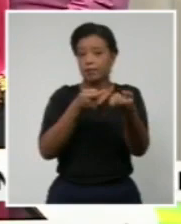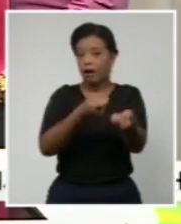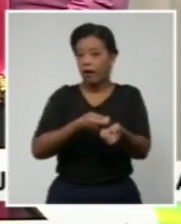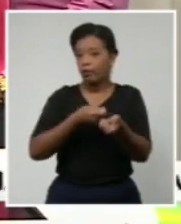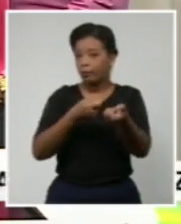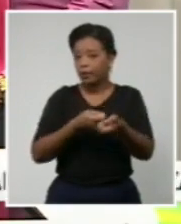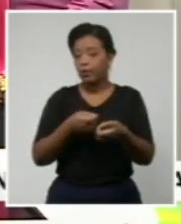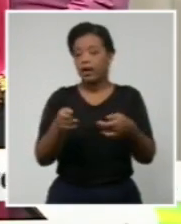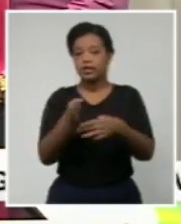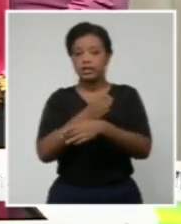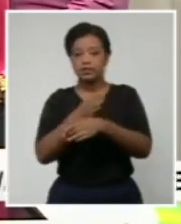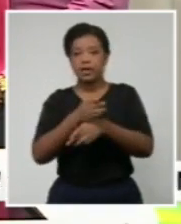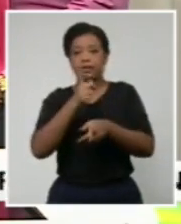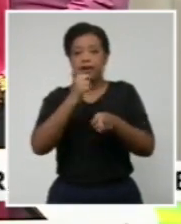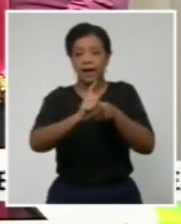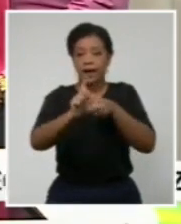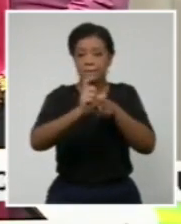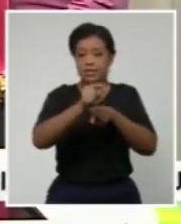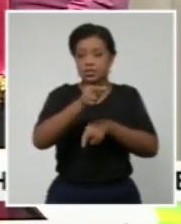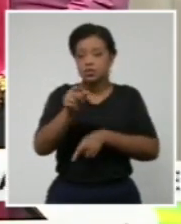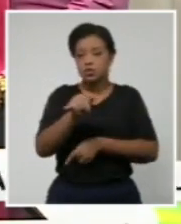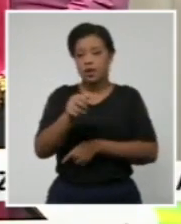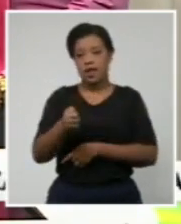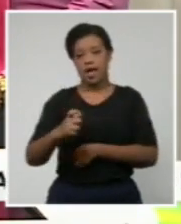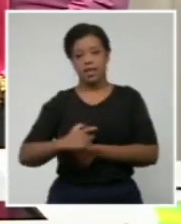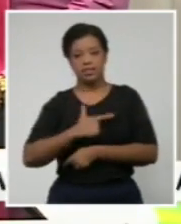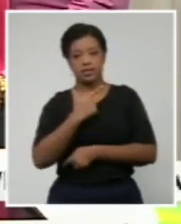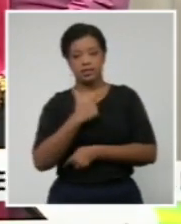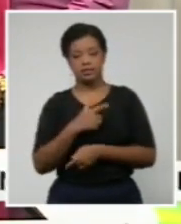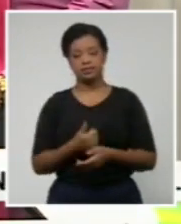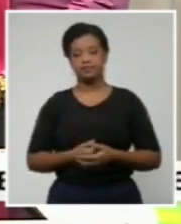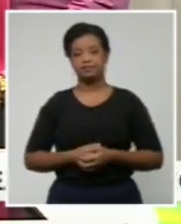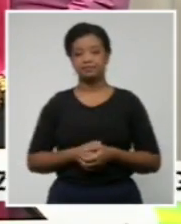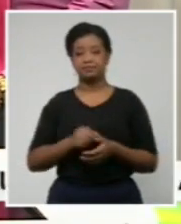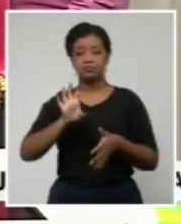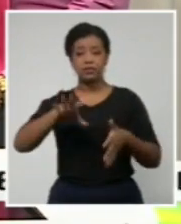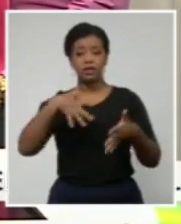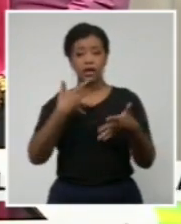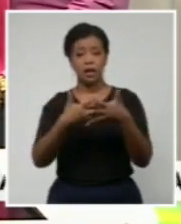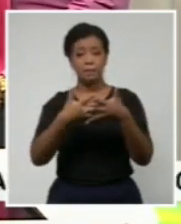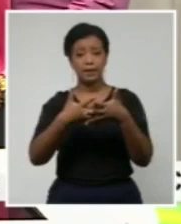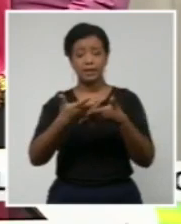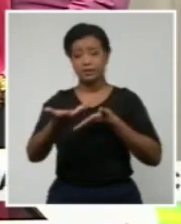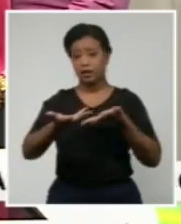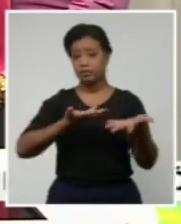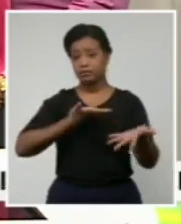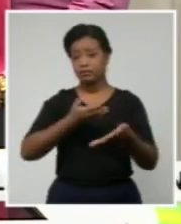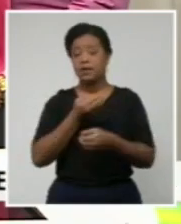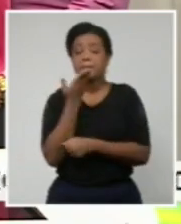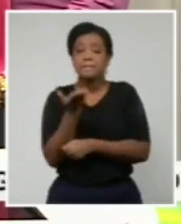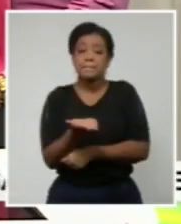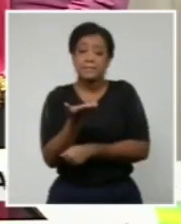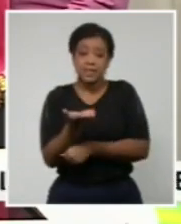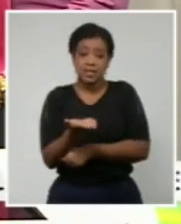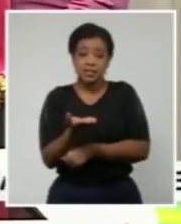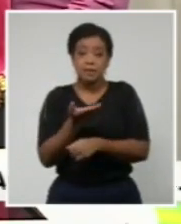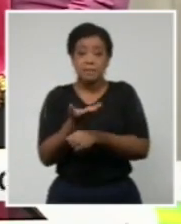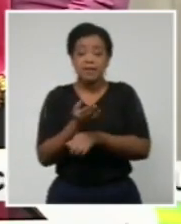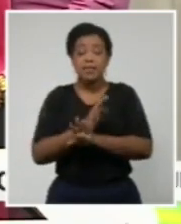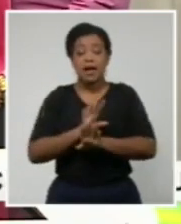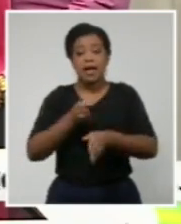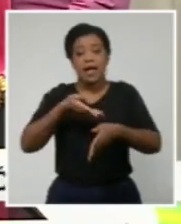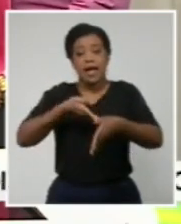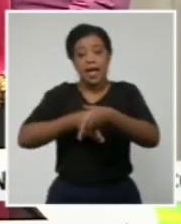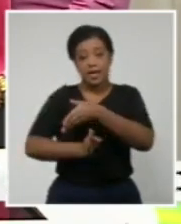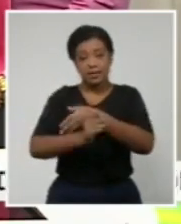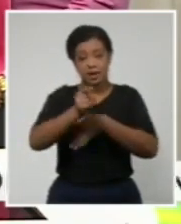agropecuarias, los campesinos y artistas. La empresa exportadora en cuestión le pide para que entre como cliente